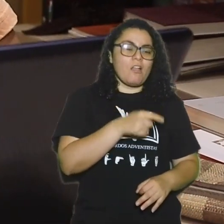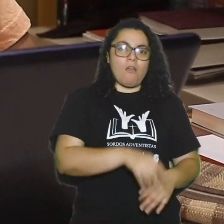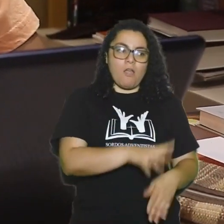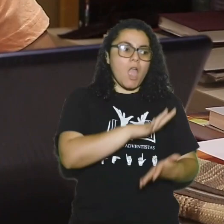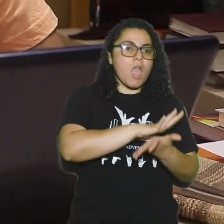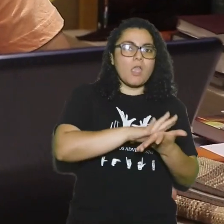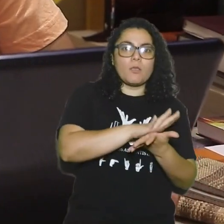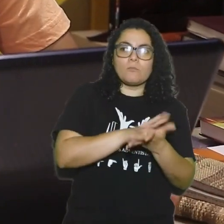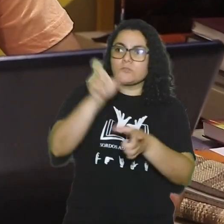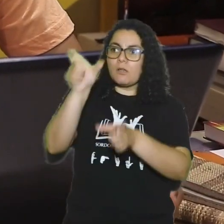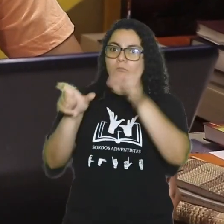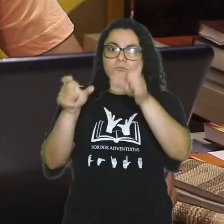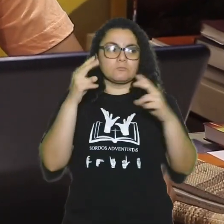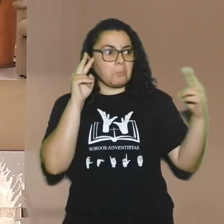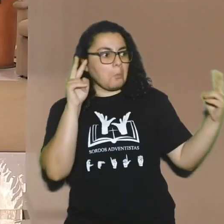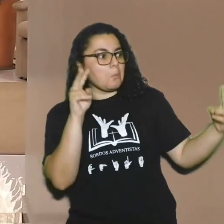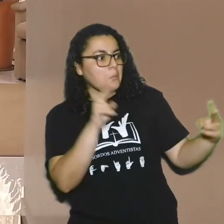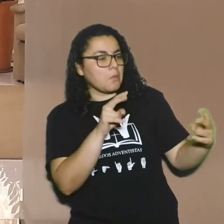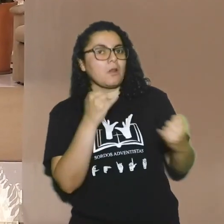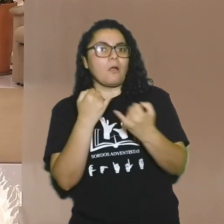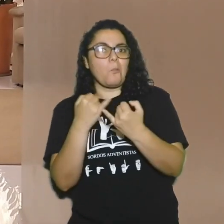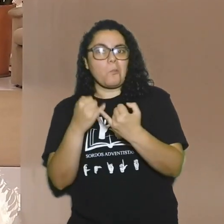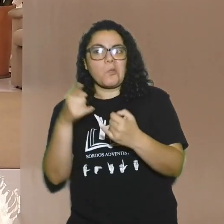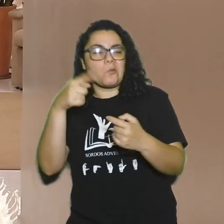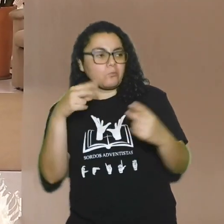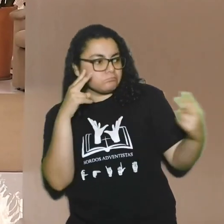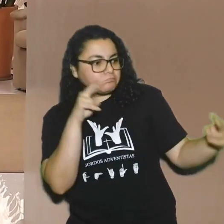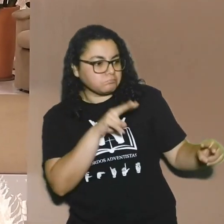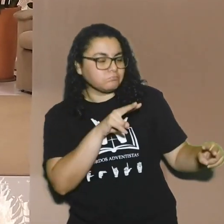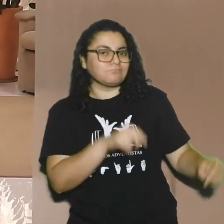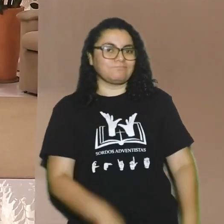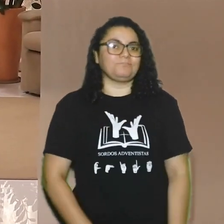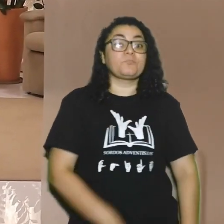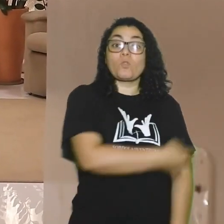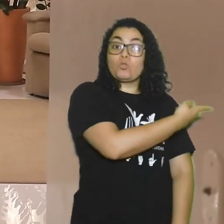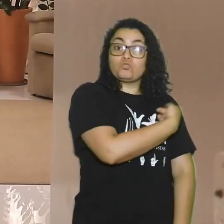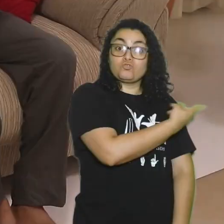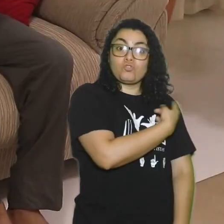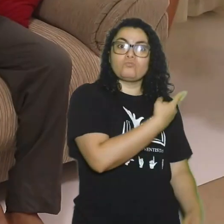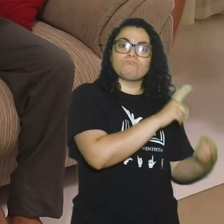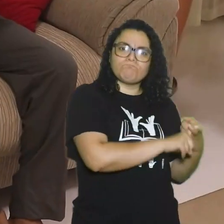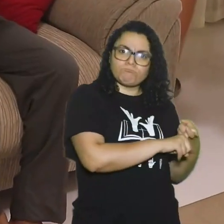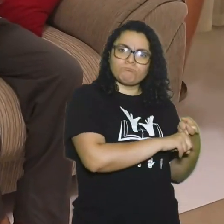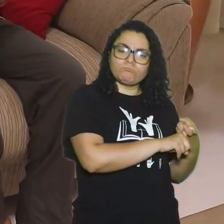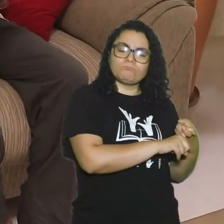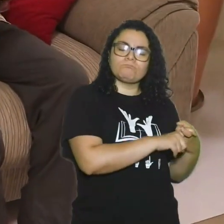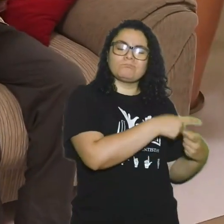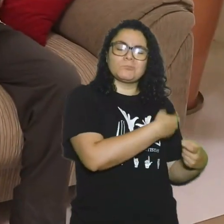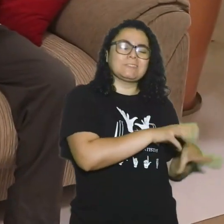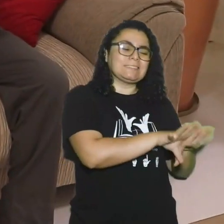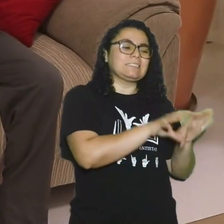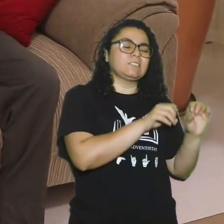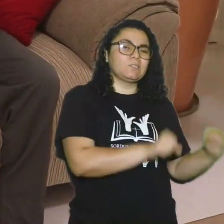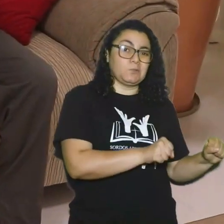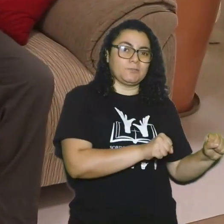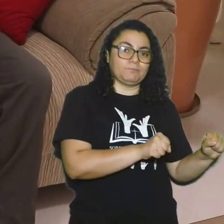familia y para sus amigos. Cuando me casé con Silvio, llegamos a un acuerdo. Jamás nos desviaríamos